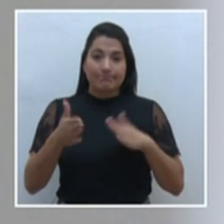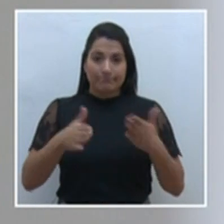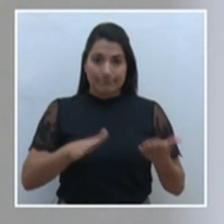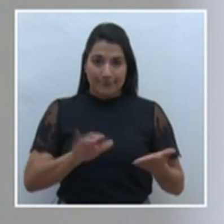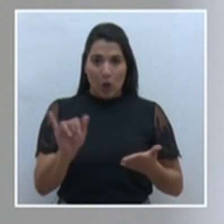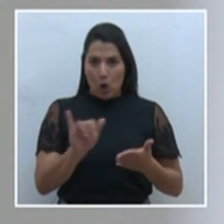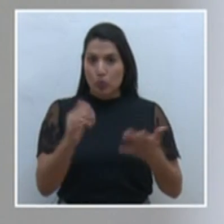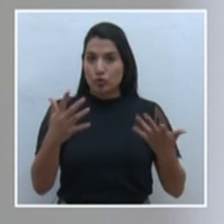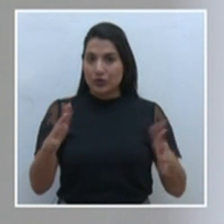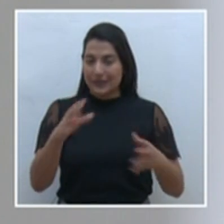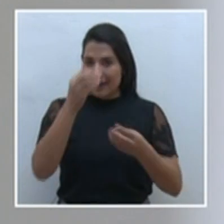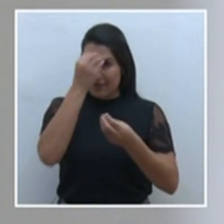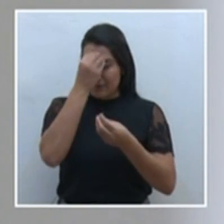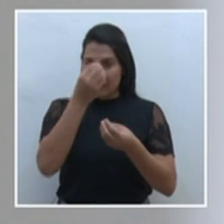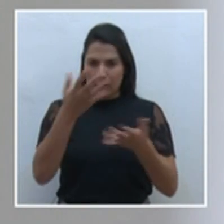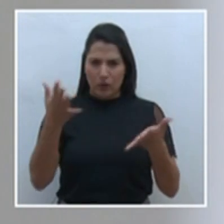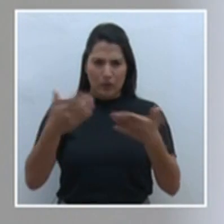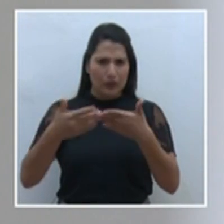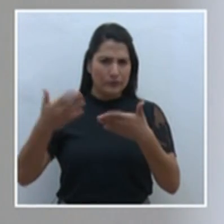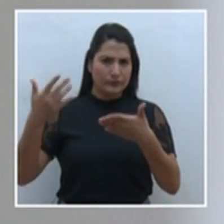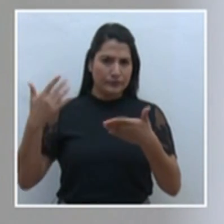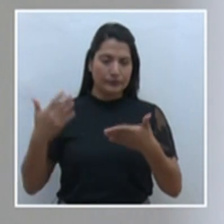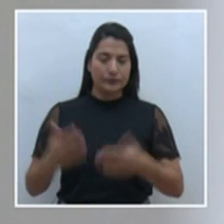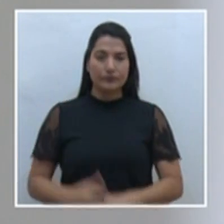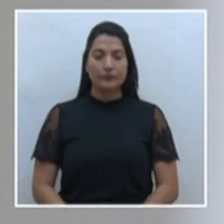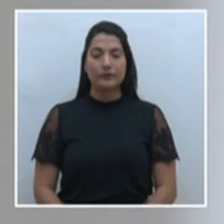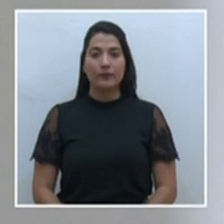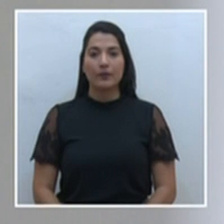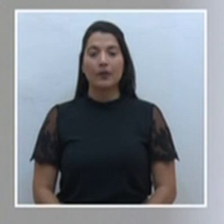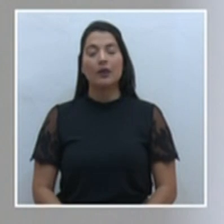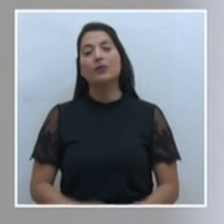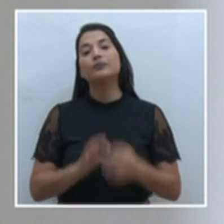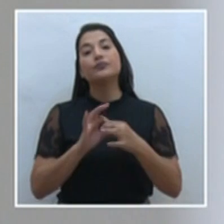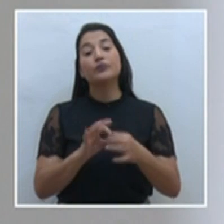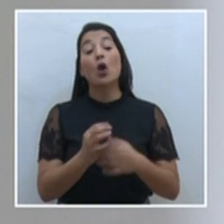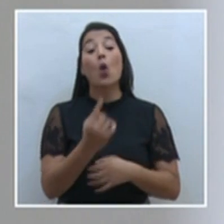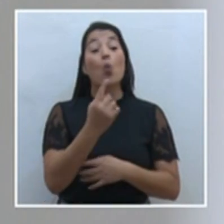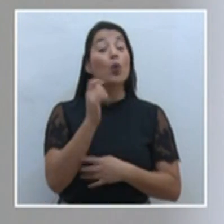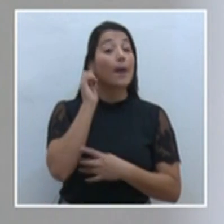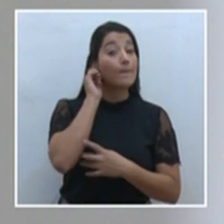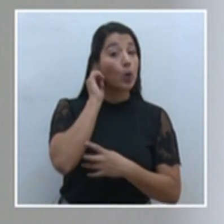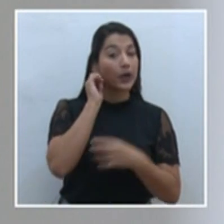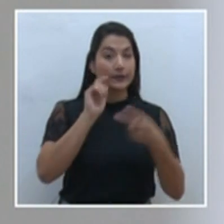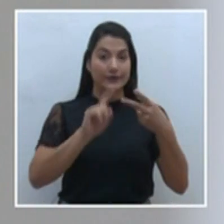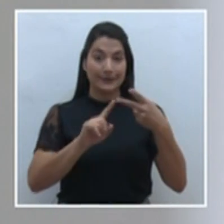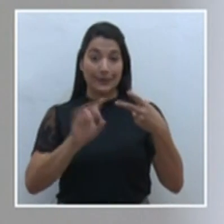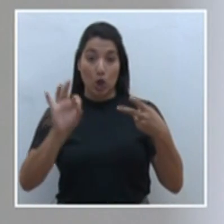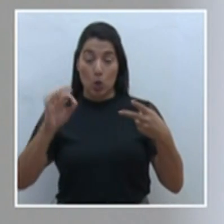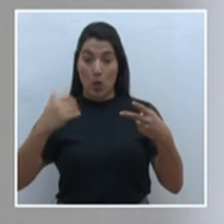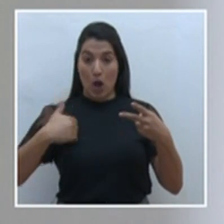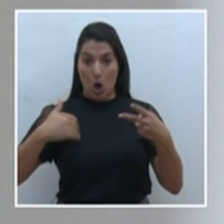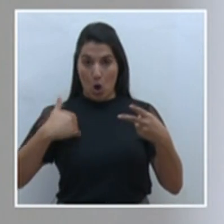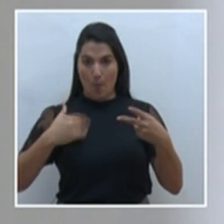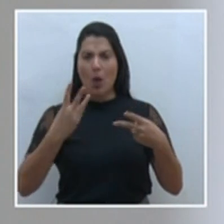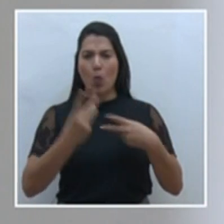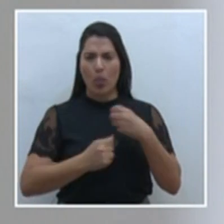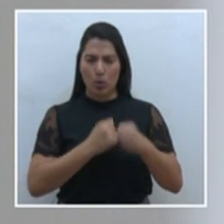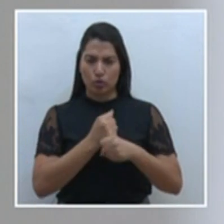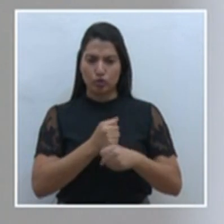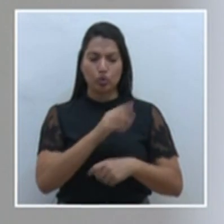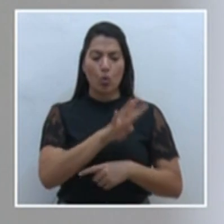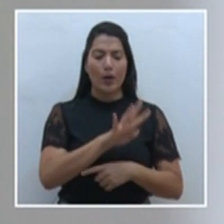hemos informado desde días anteriores. Corresponde a una mujer y 9 hombres. El rango de edad va desde